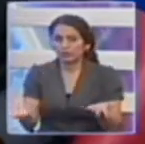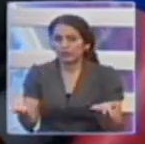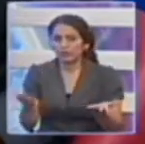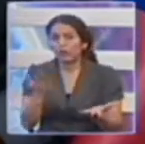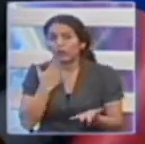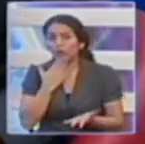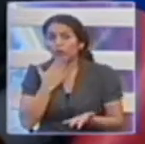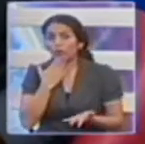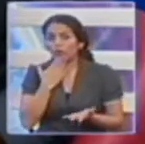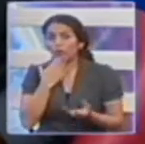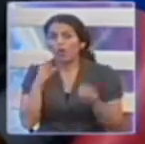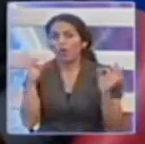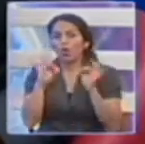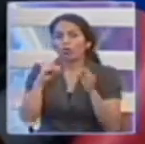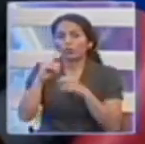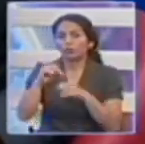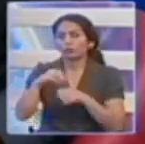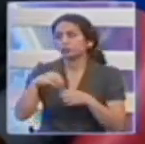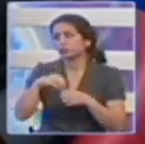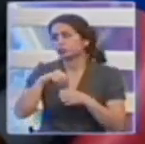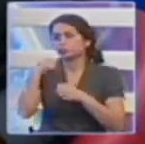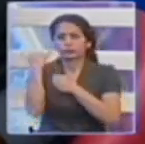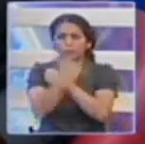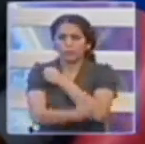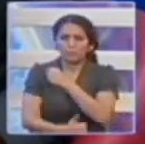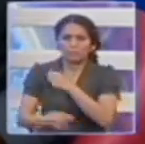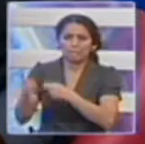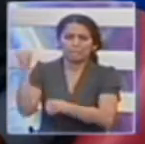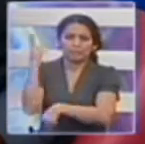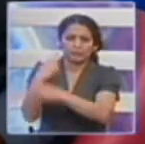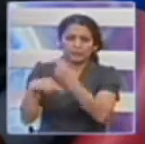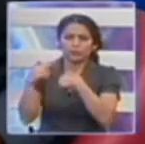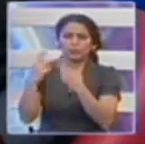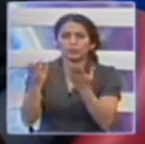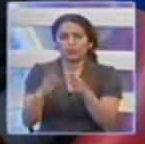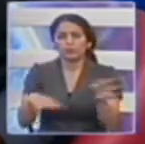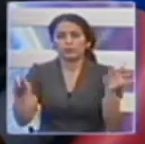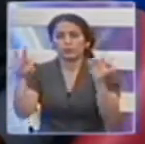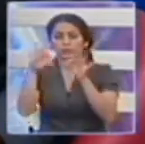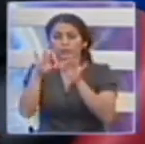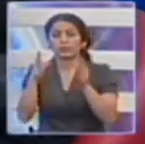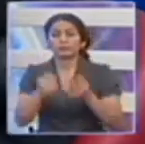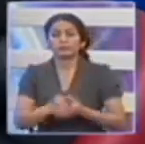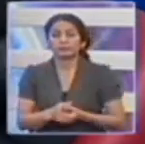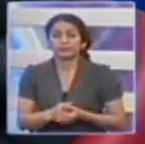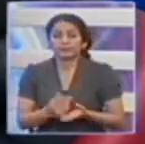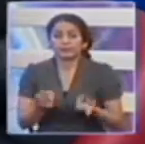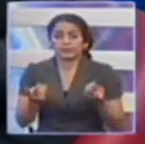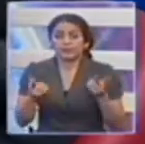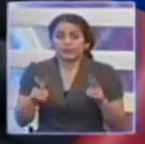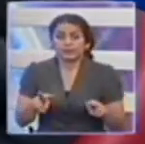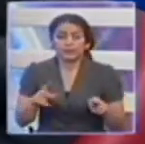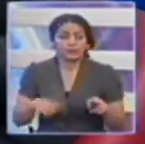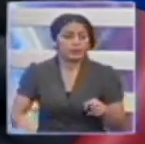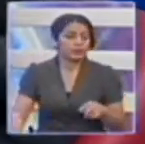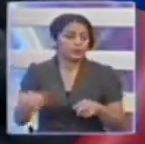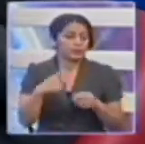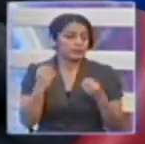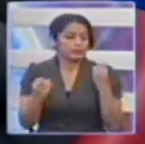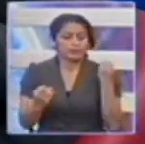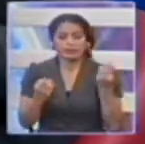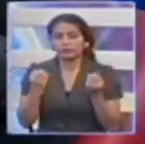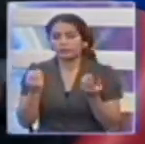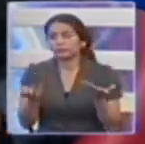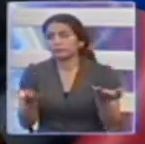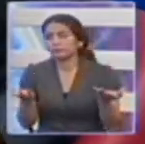resto del mundo. Es decir, que haya mayor cantidad de bancos, que haya mayor cantidad de inversiones en el sistema financiero. Y que además todos aquellos activos que también el